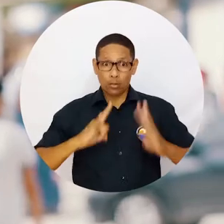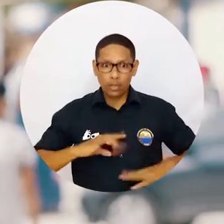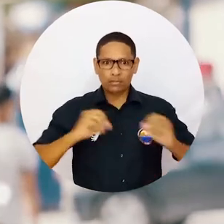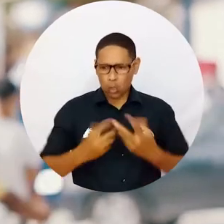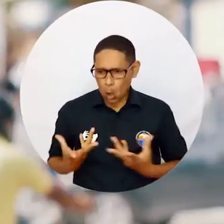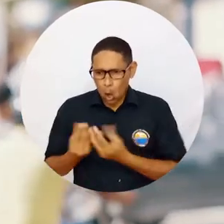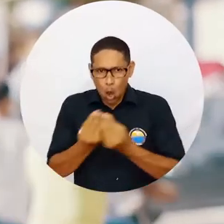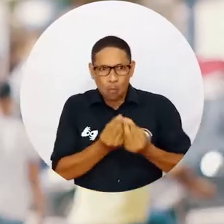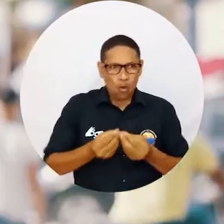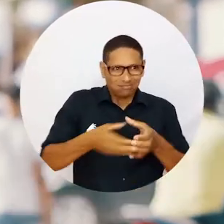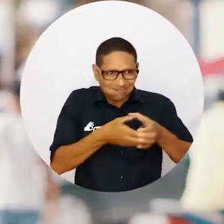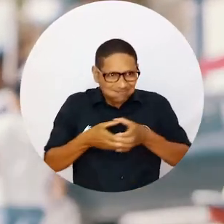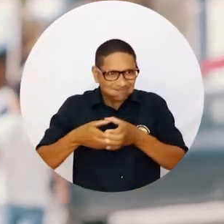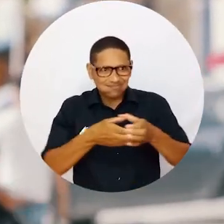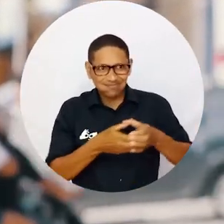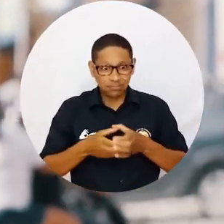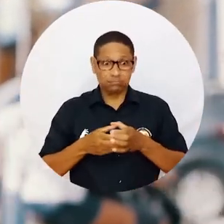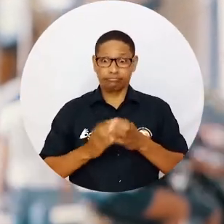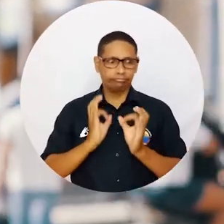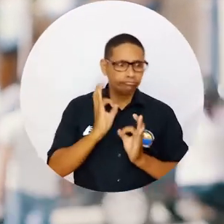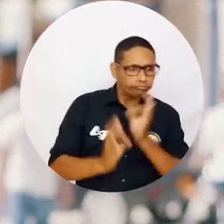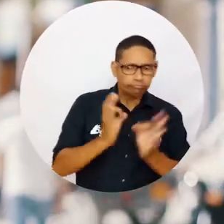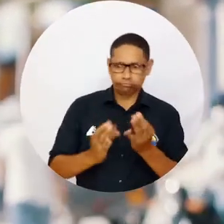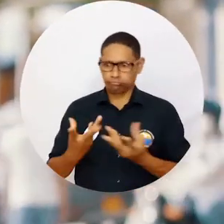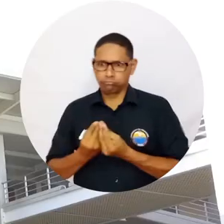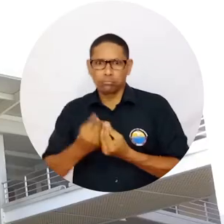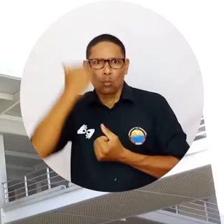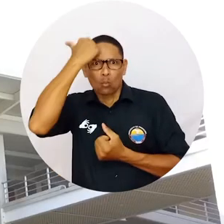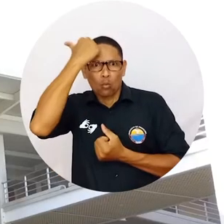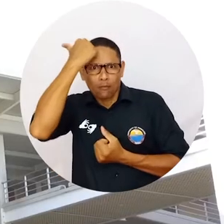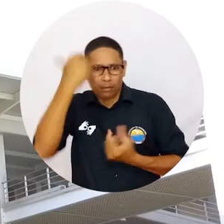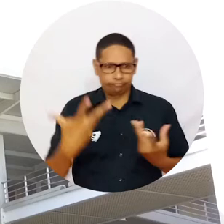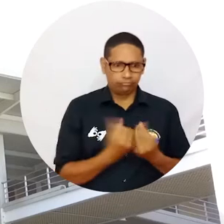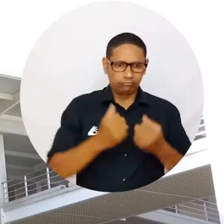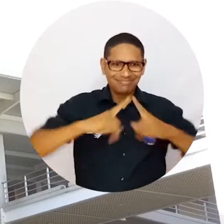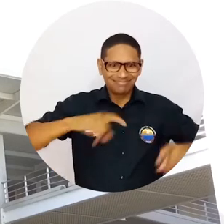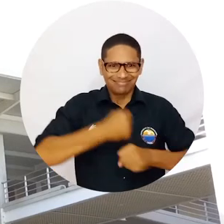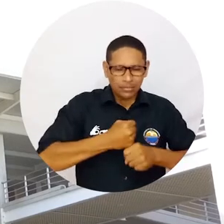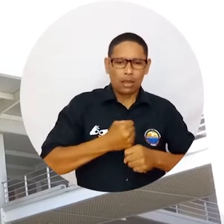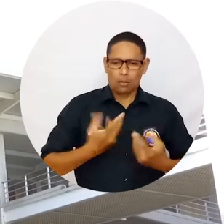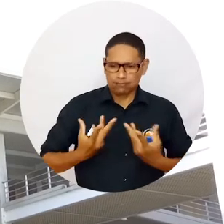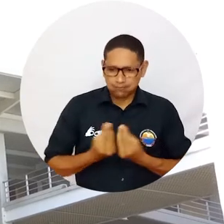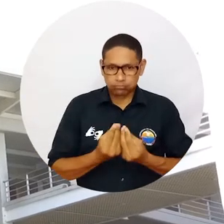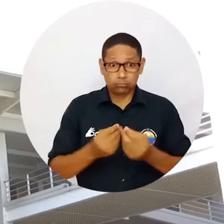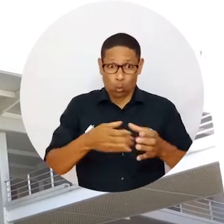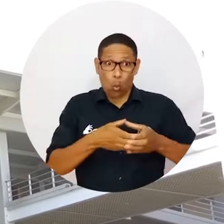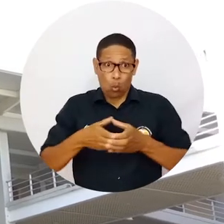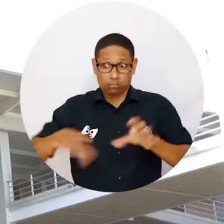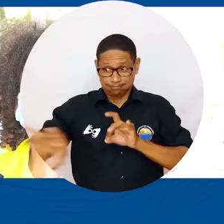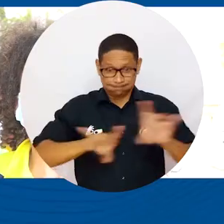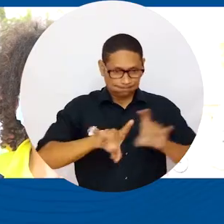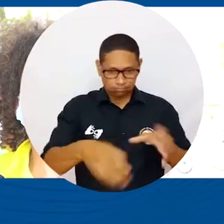de garantías integrado por estudiantes, docentes y directivos. La universidad conformó un comité de